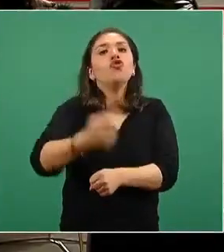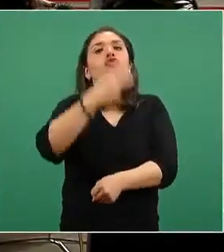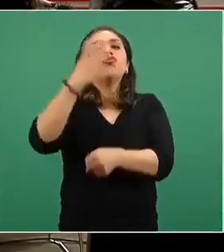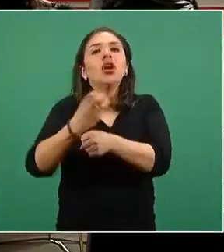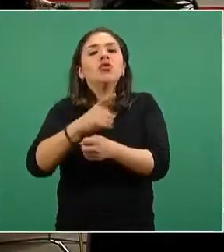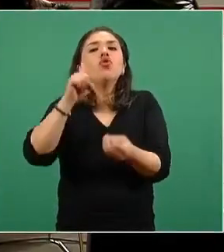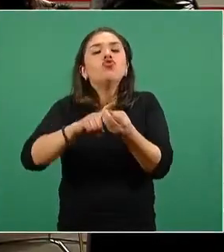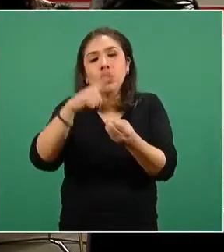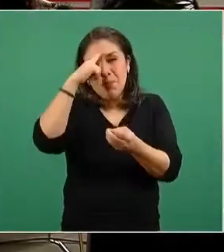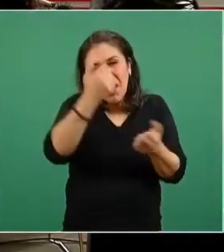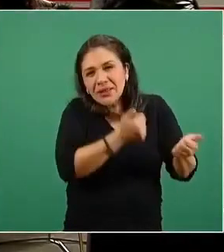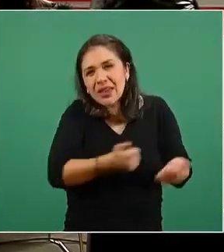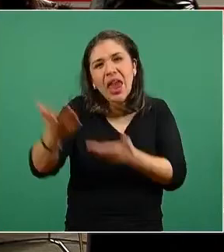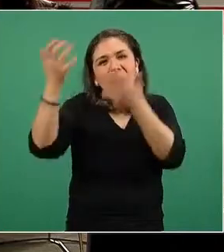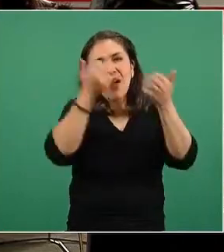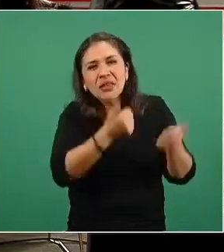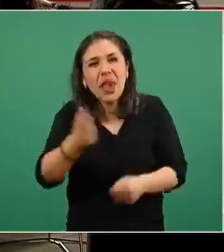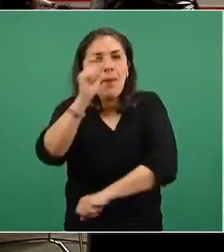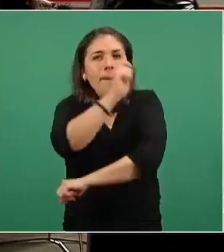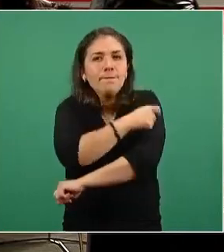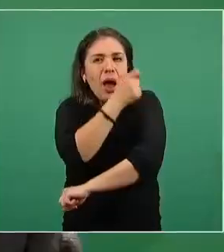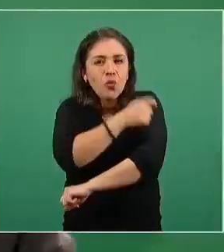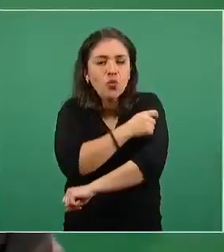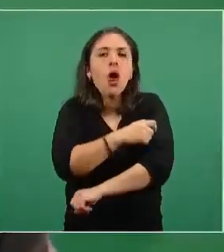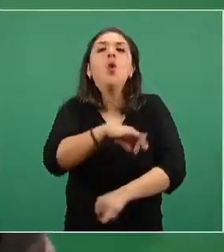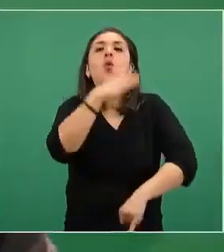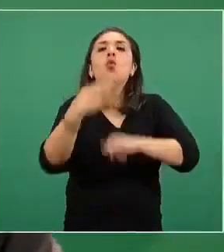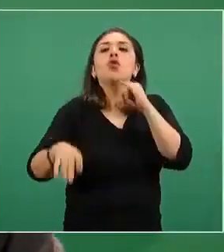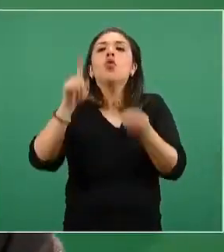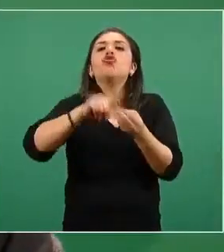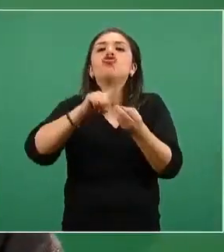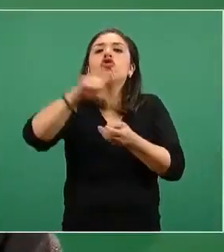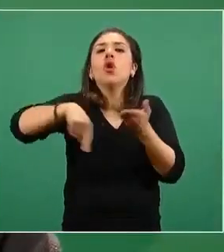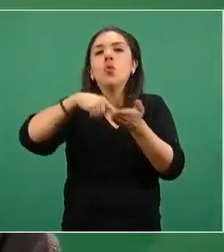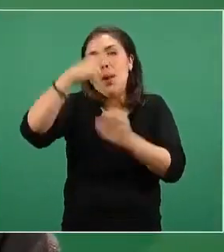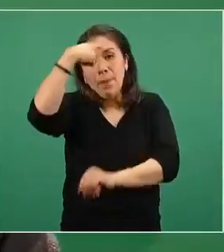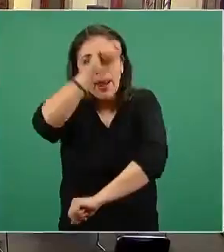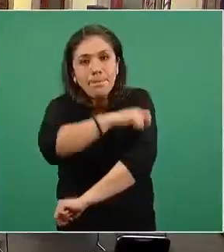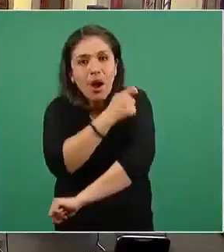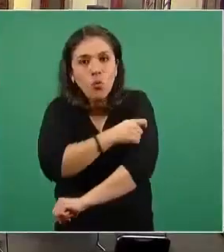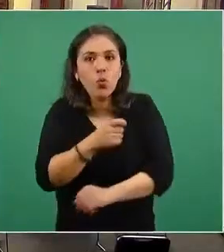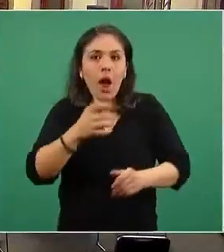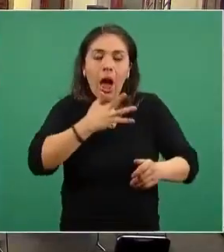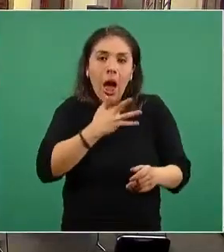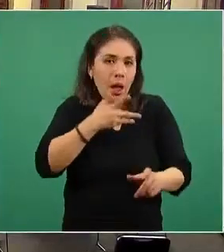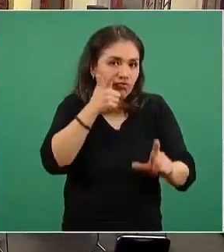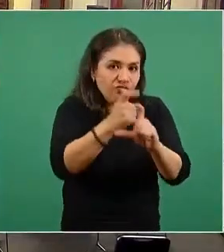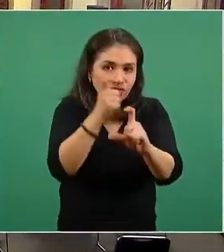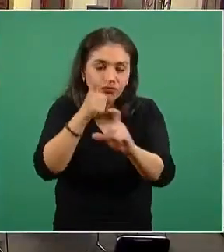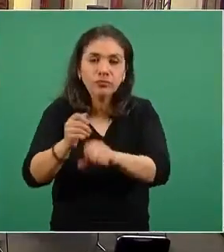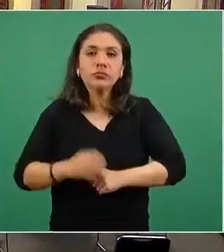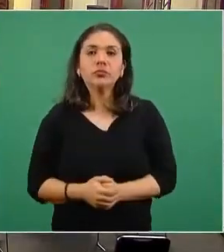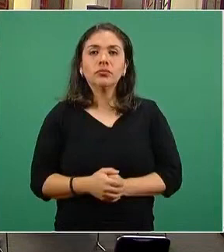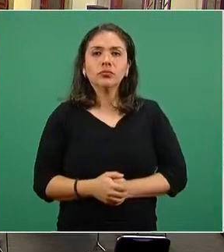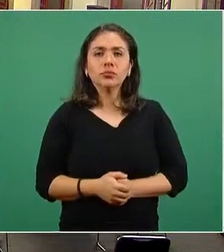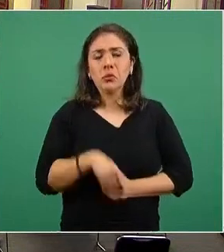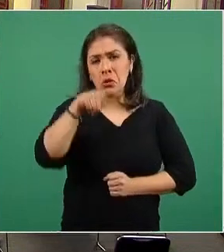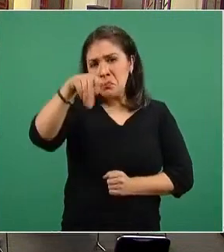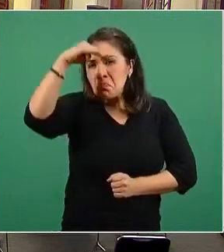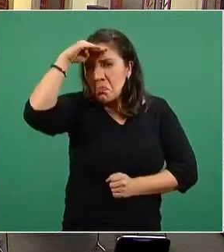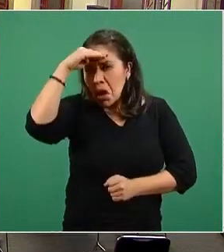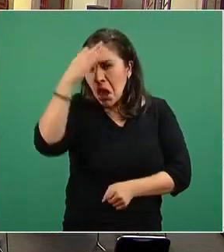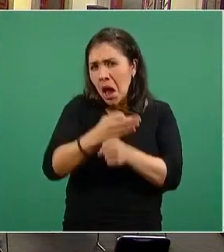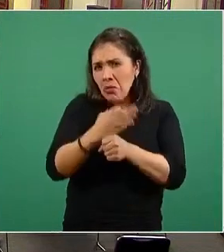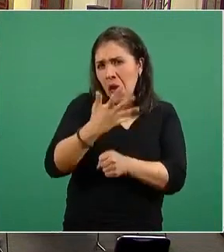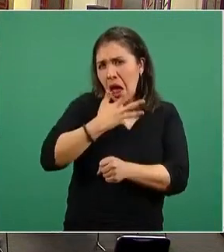de dispersión o distribución y finalmente los puntos de vacunación. ¿Ya con estos ultracongeladores sería suficiente o